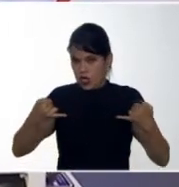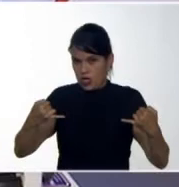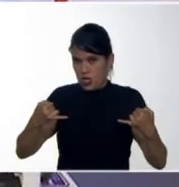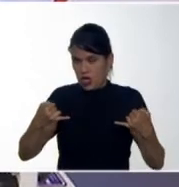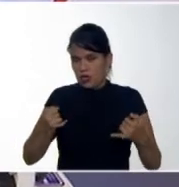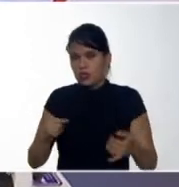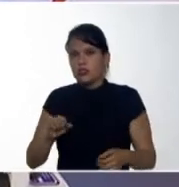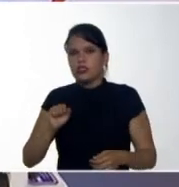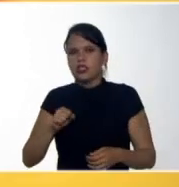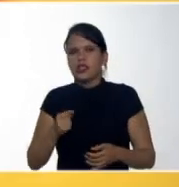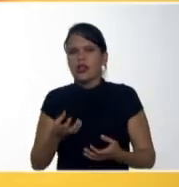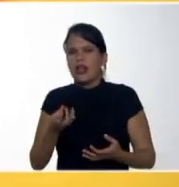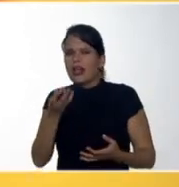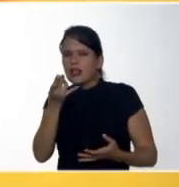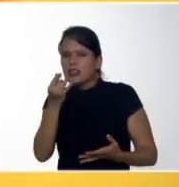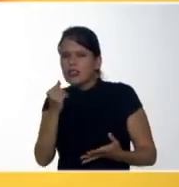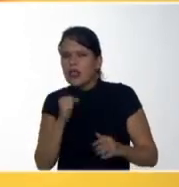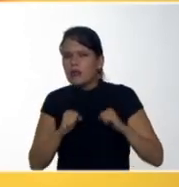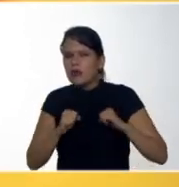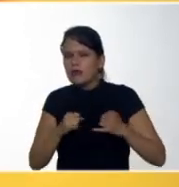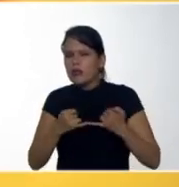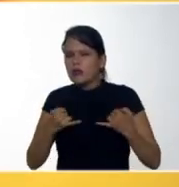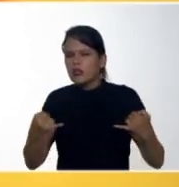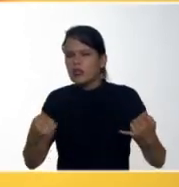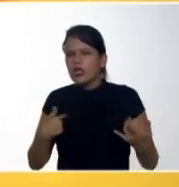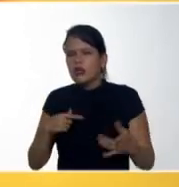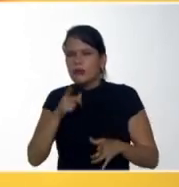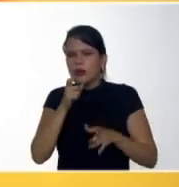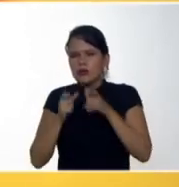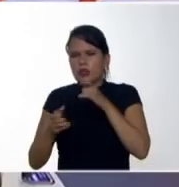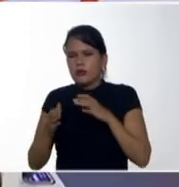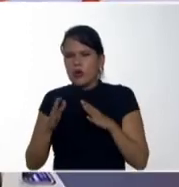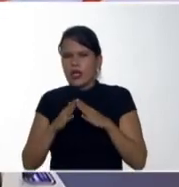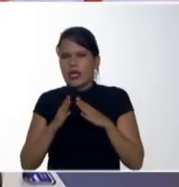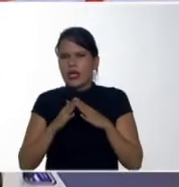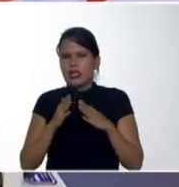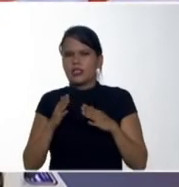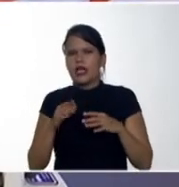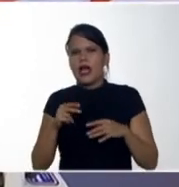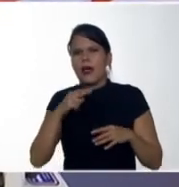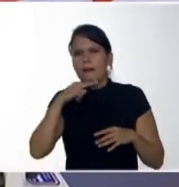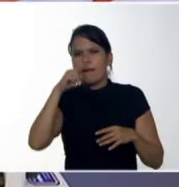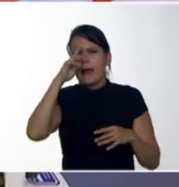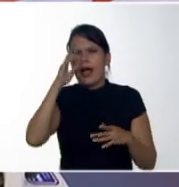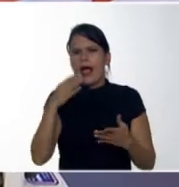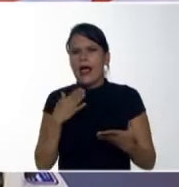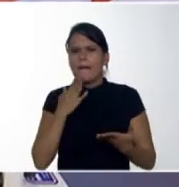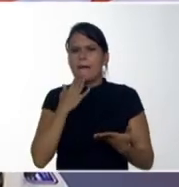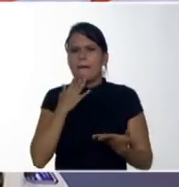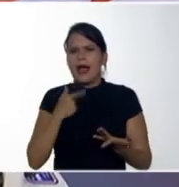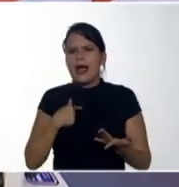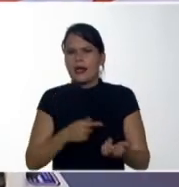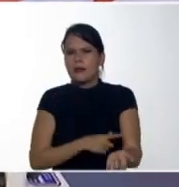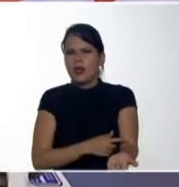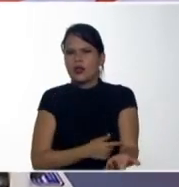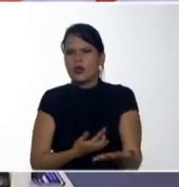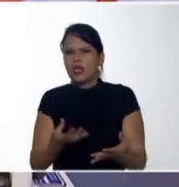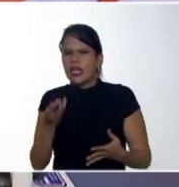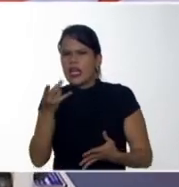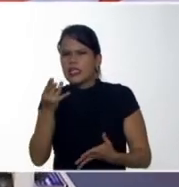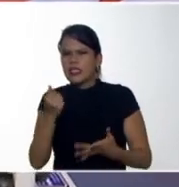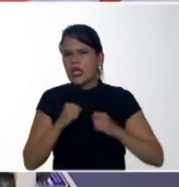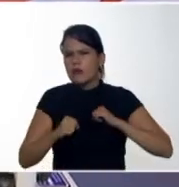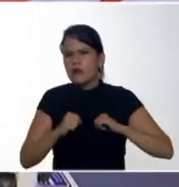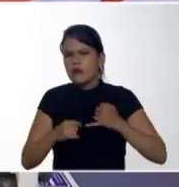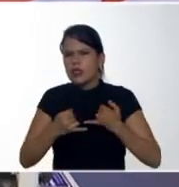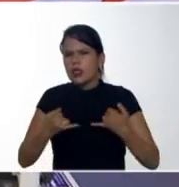¿qué es la cantidad de movimiento lineal? Nos preguntamos en casa a papá, a mamá, a mis hermanos, ¿qué es cantidad de movimiento lineal? Pues